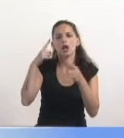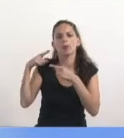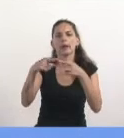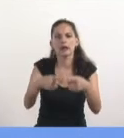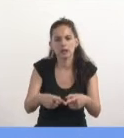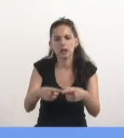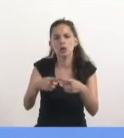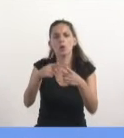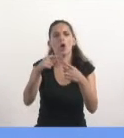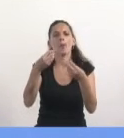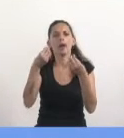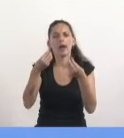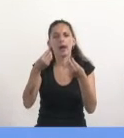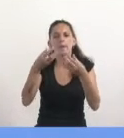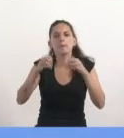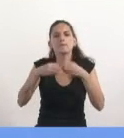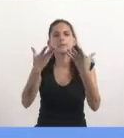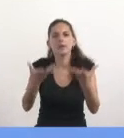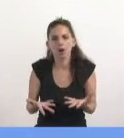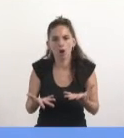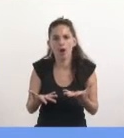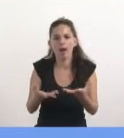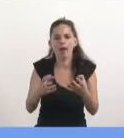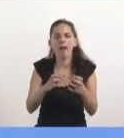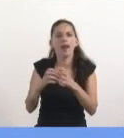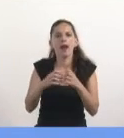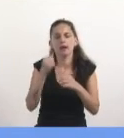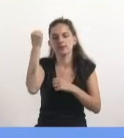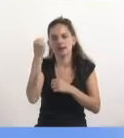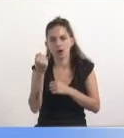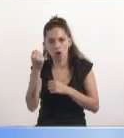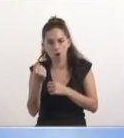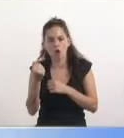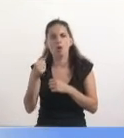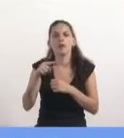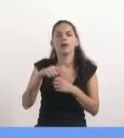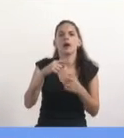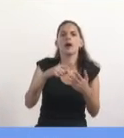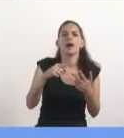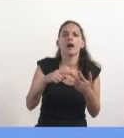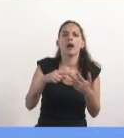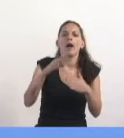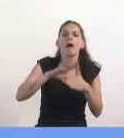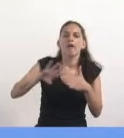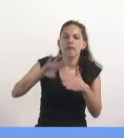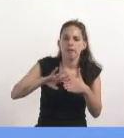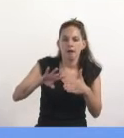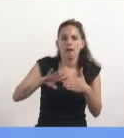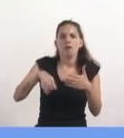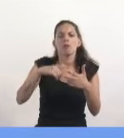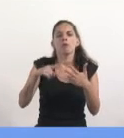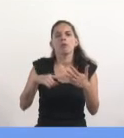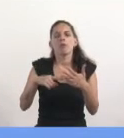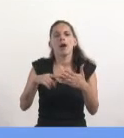medios para ir superando los efectos de la crisis económica, los efectos de la crisis de la deuda pública, los efectos de la crisis